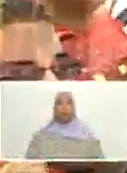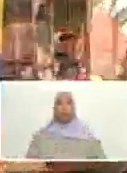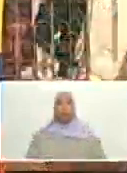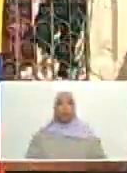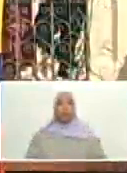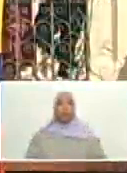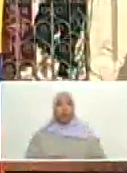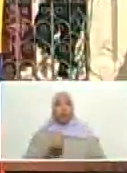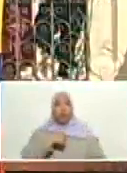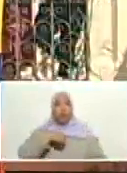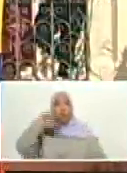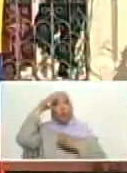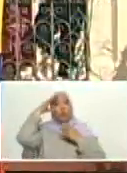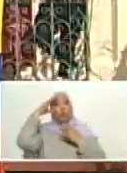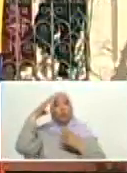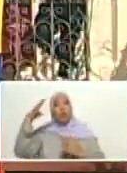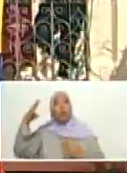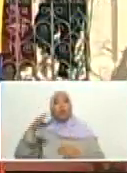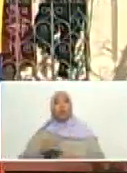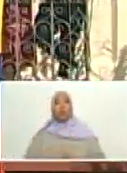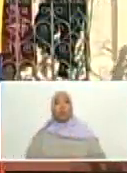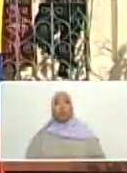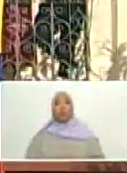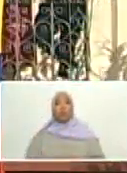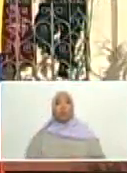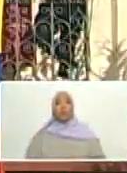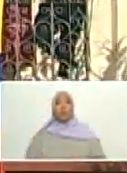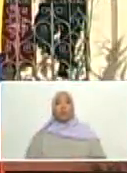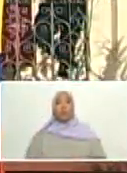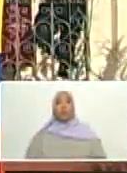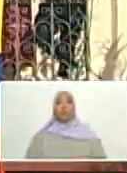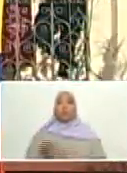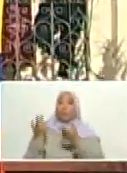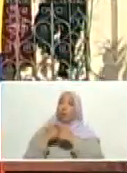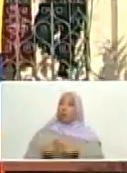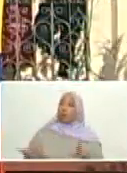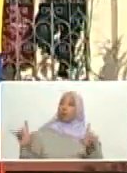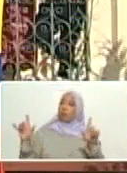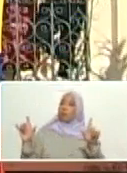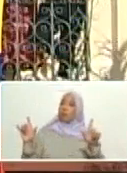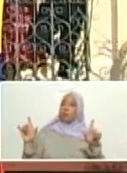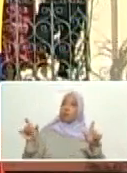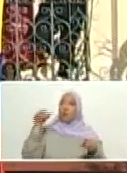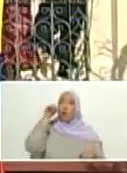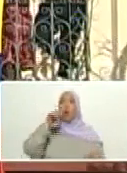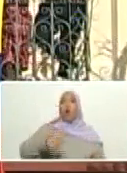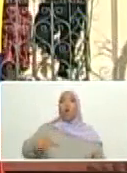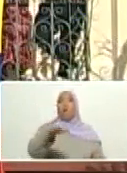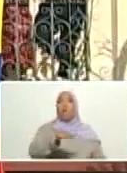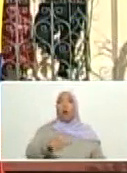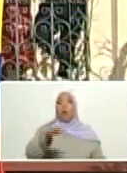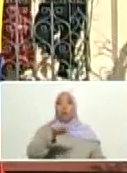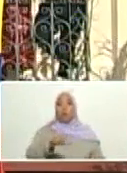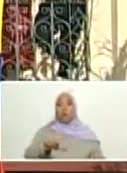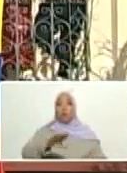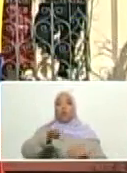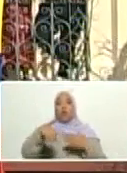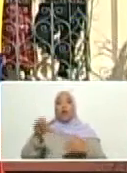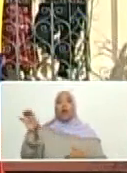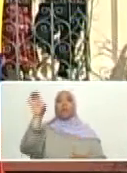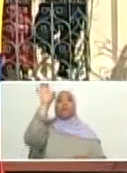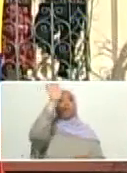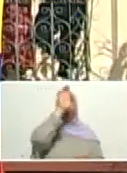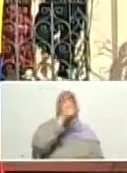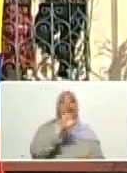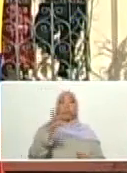envío un saludo de unión y de liberación a los pueblos de la CELAT que se van a reunir